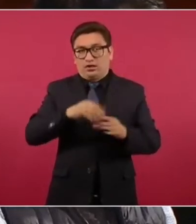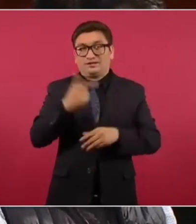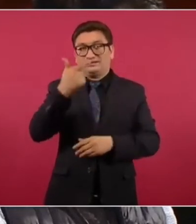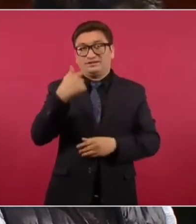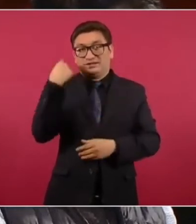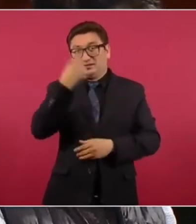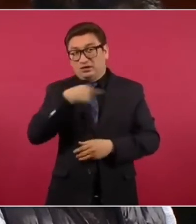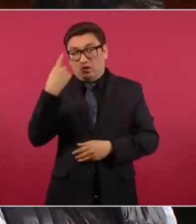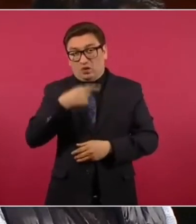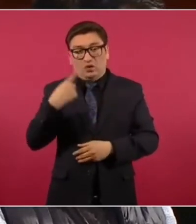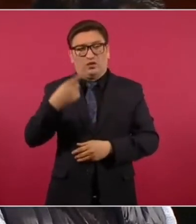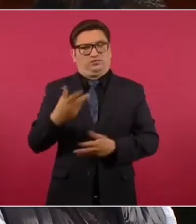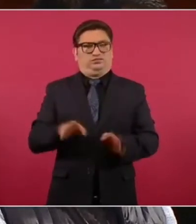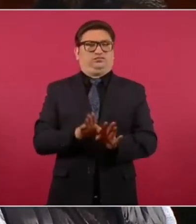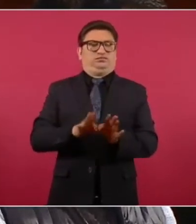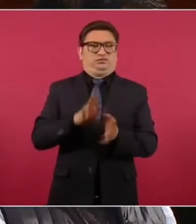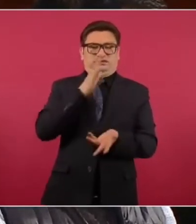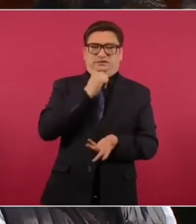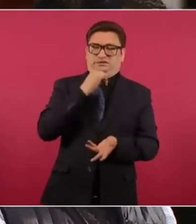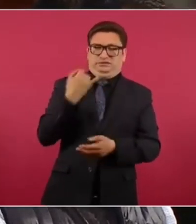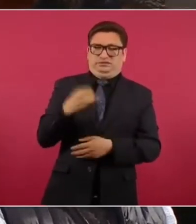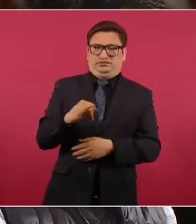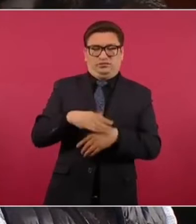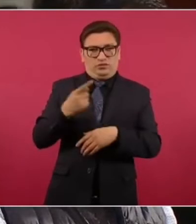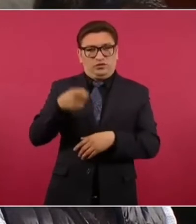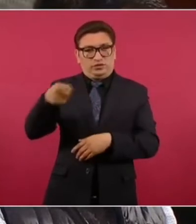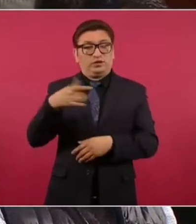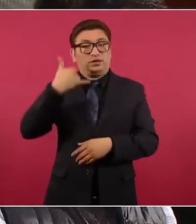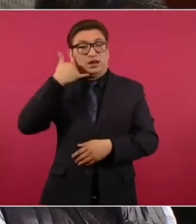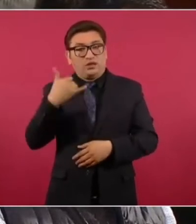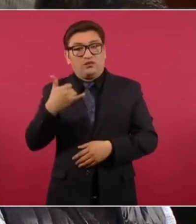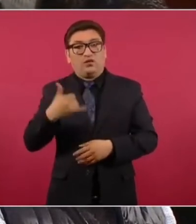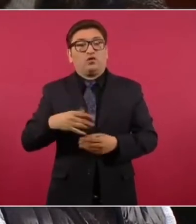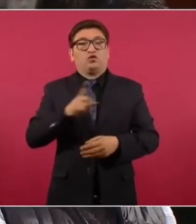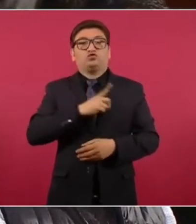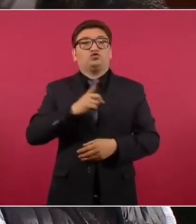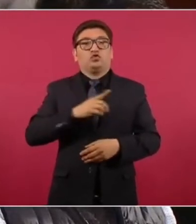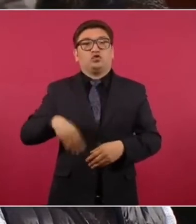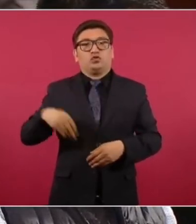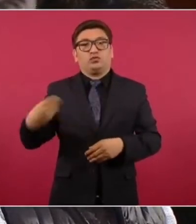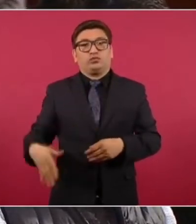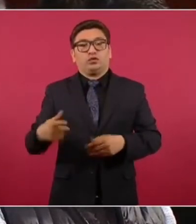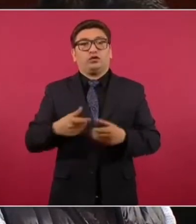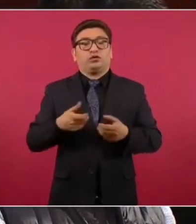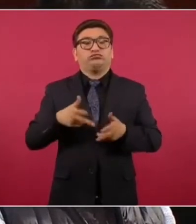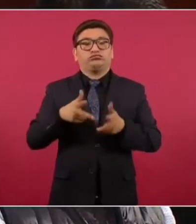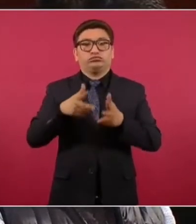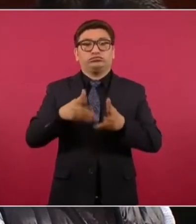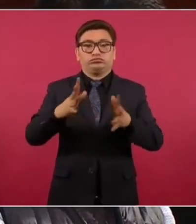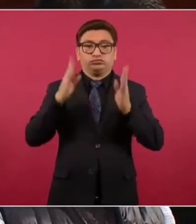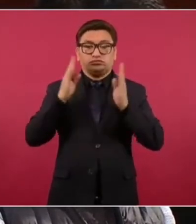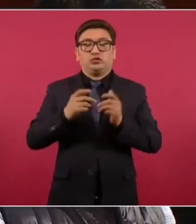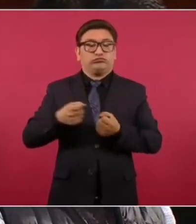horas fueron inverosímiles. No puede ser posible que un celular se haya salido solito de una camioneta después de que se